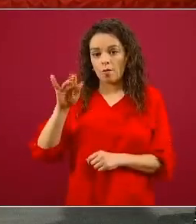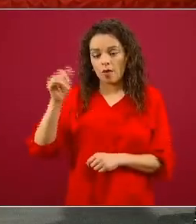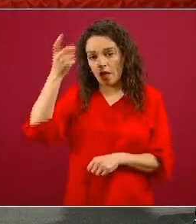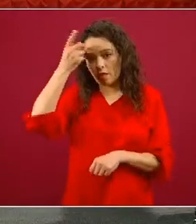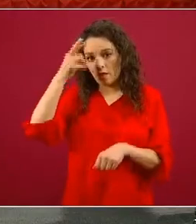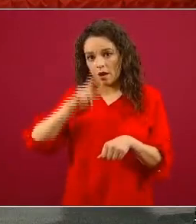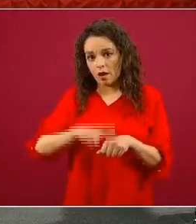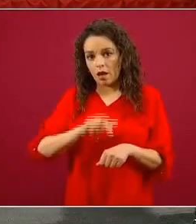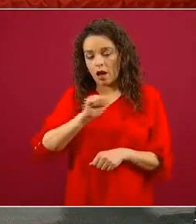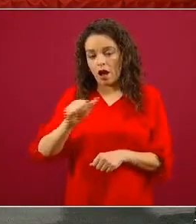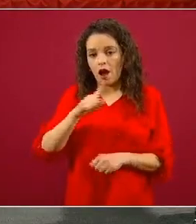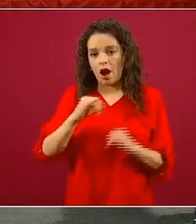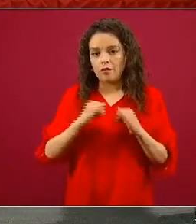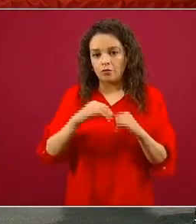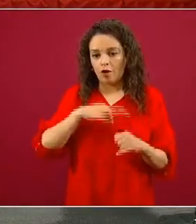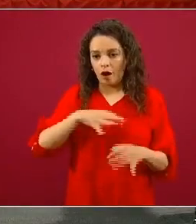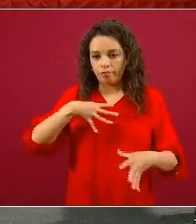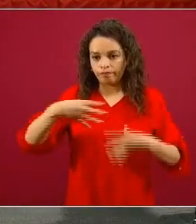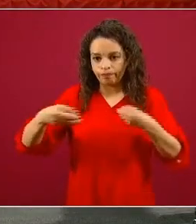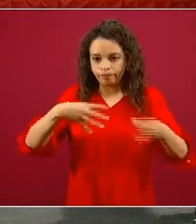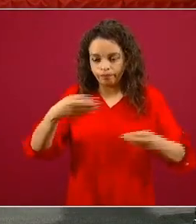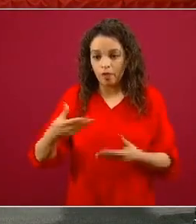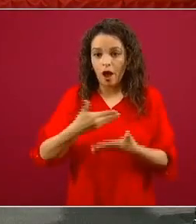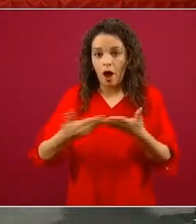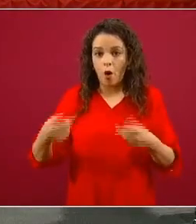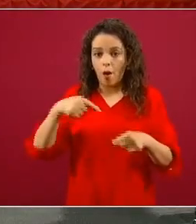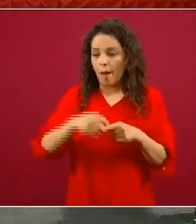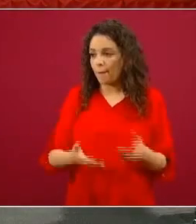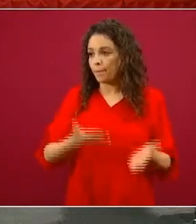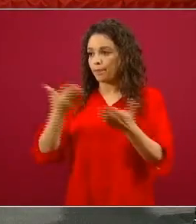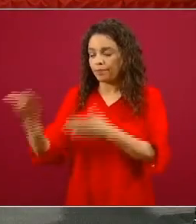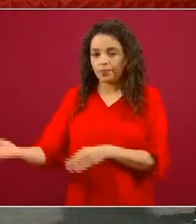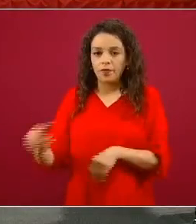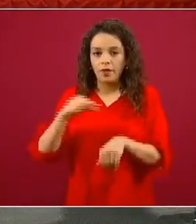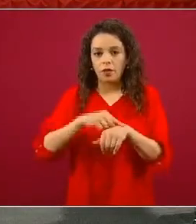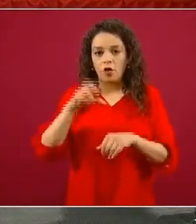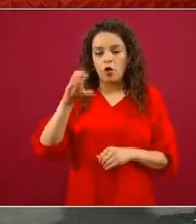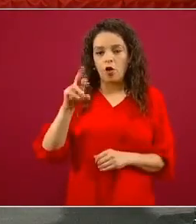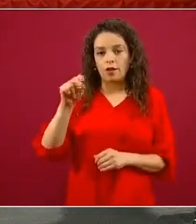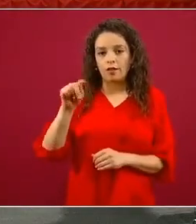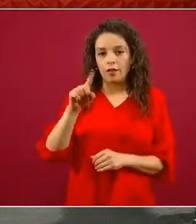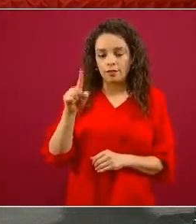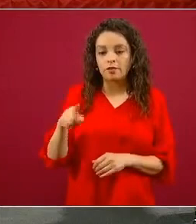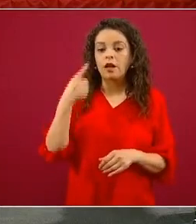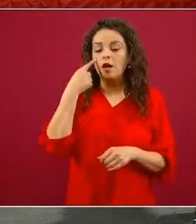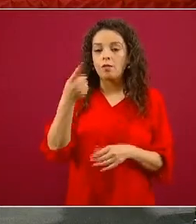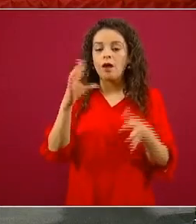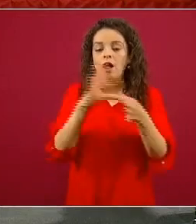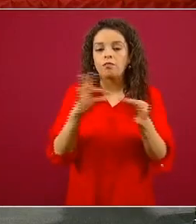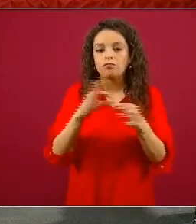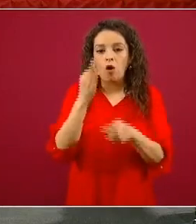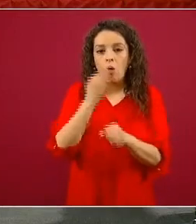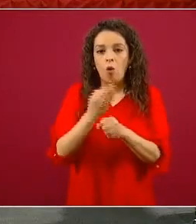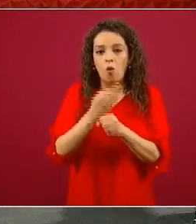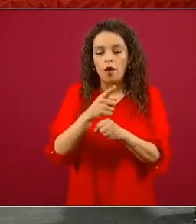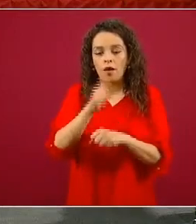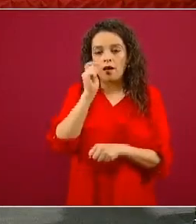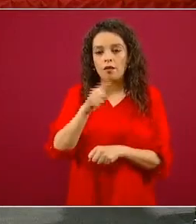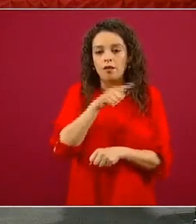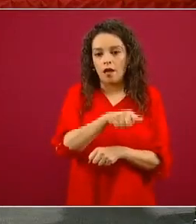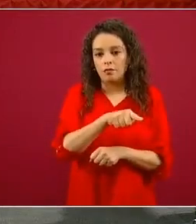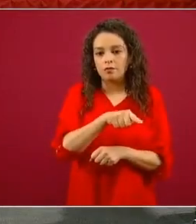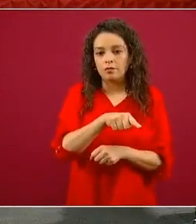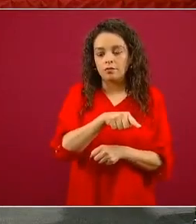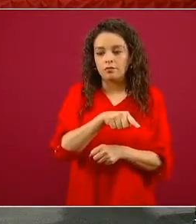Le pido al doctor Ricardo Cortés, director de Promoción de la Salud, si nos comenta la movilidad. Muchas gracias, doctor López-Gatell.